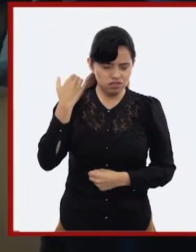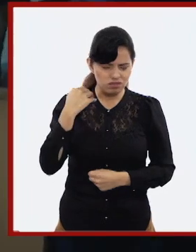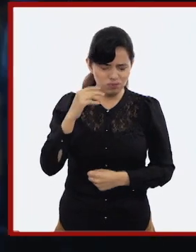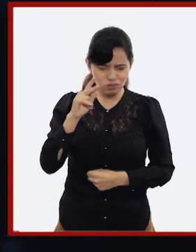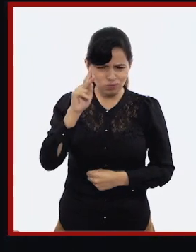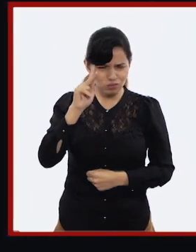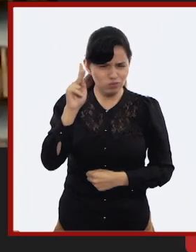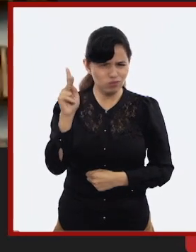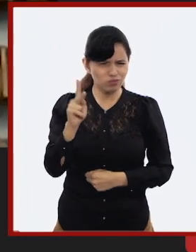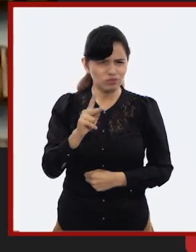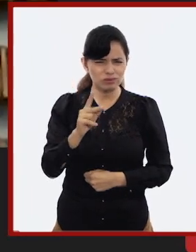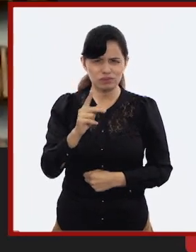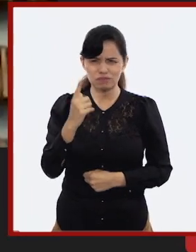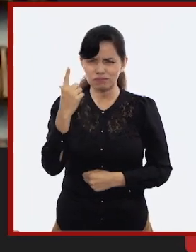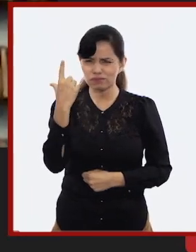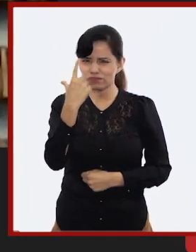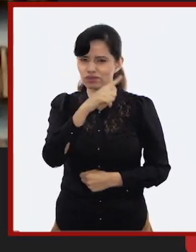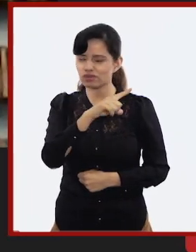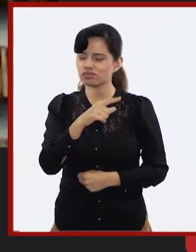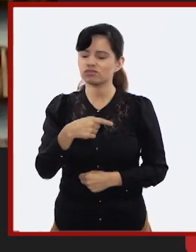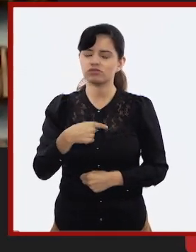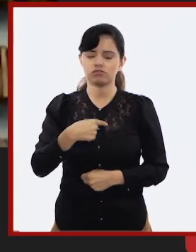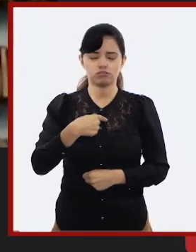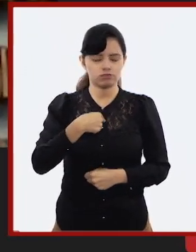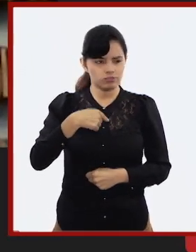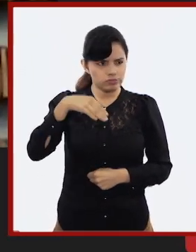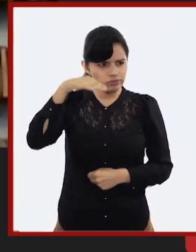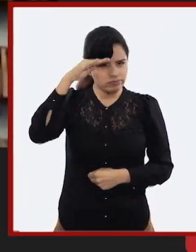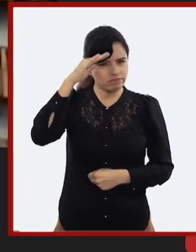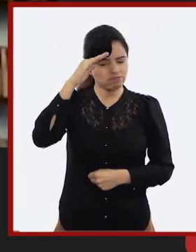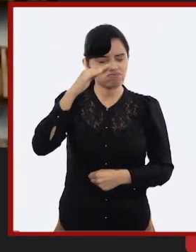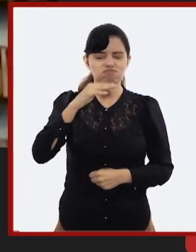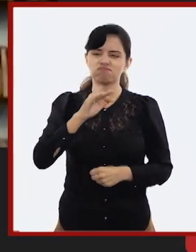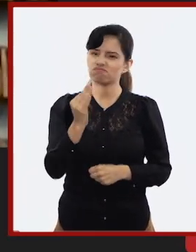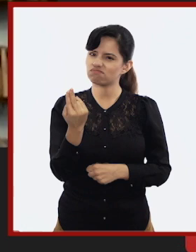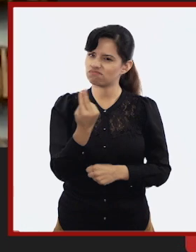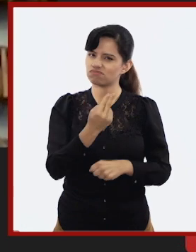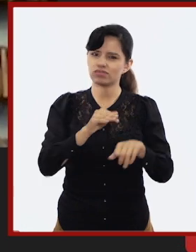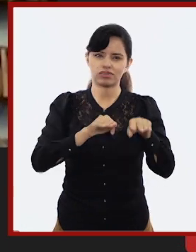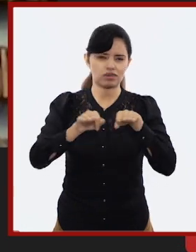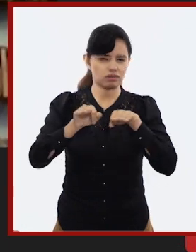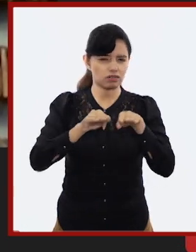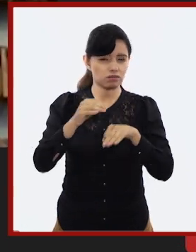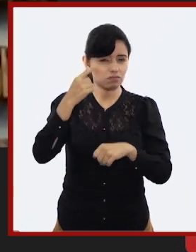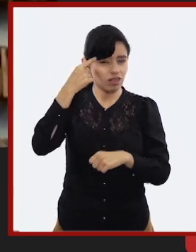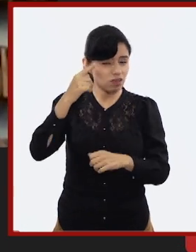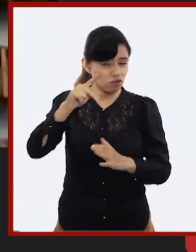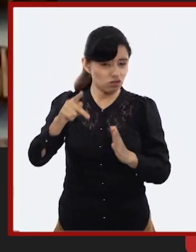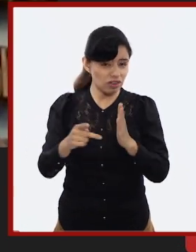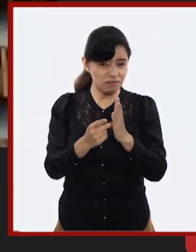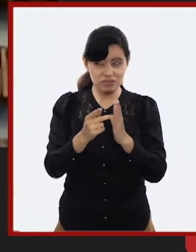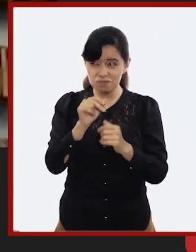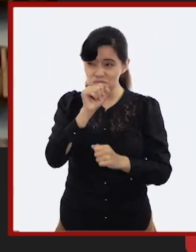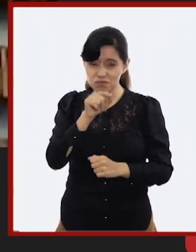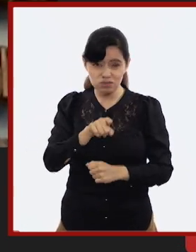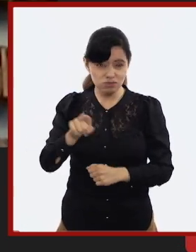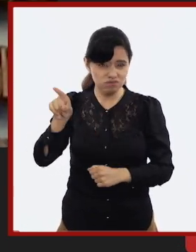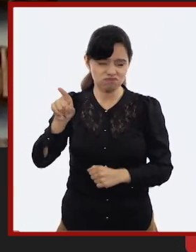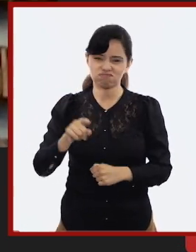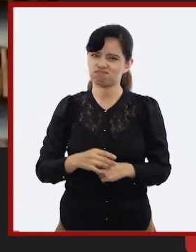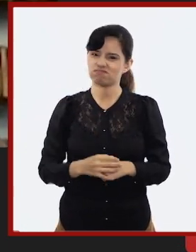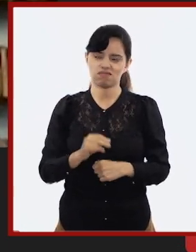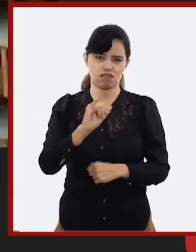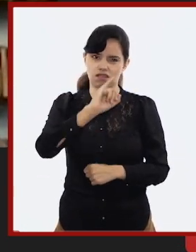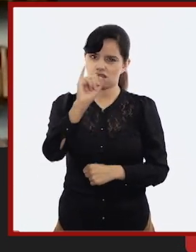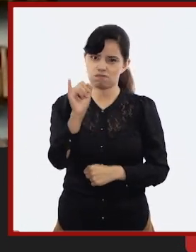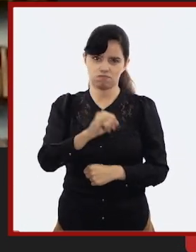pensando que hay que trabajar para que nunca más vuelva a pasar un genocidio